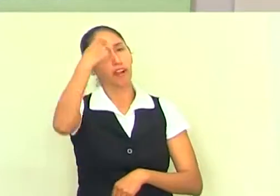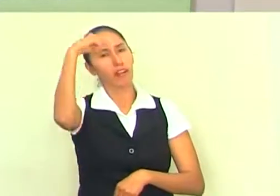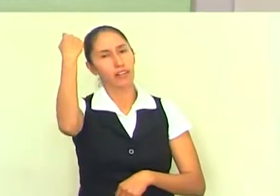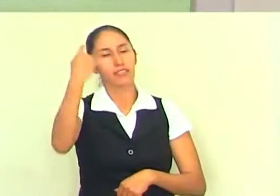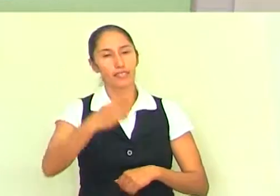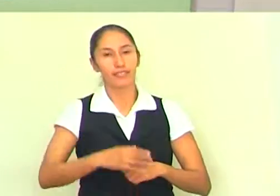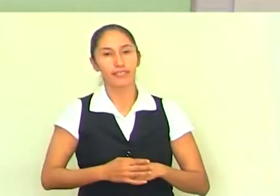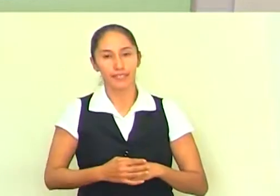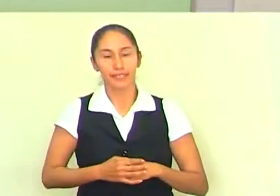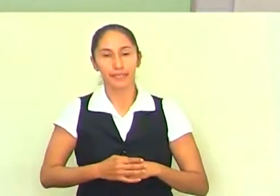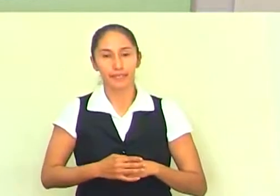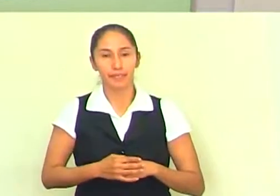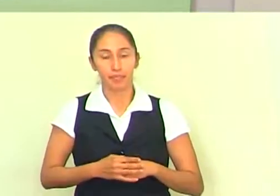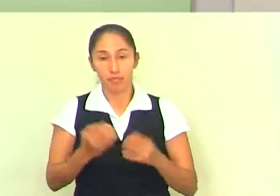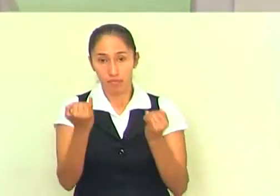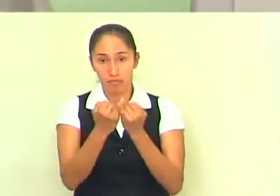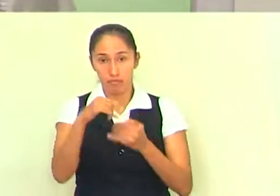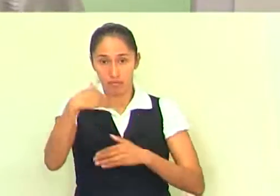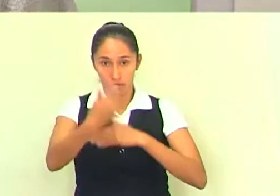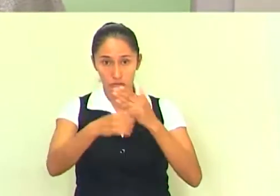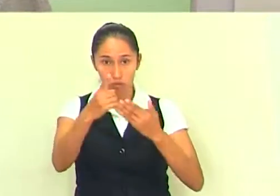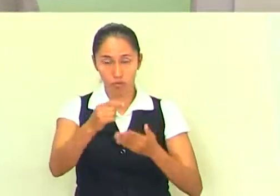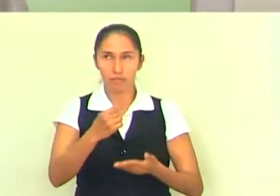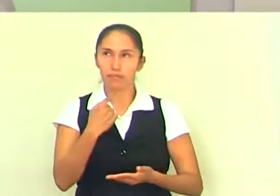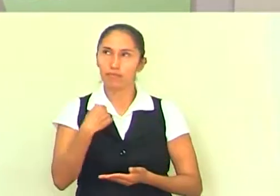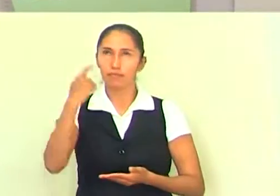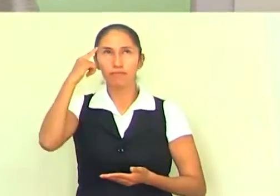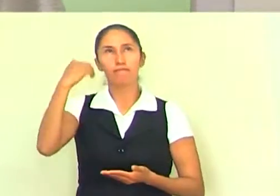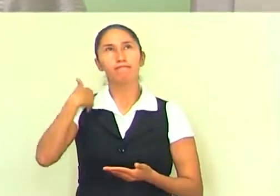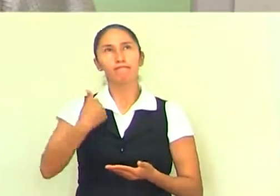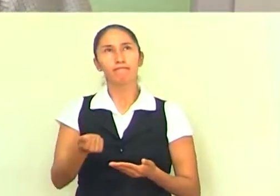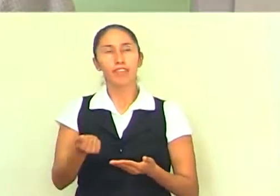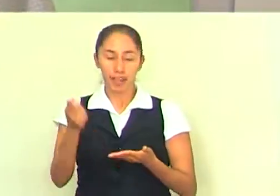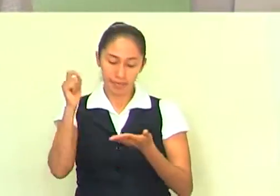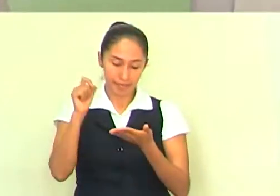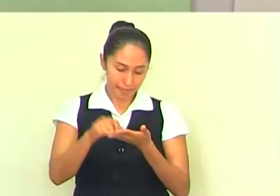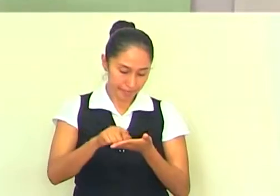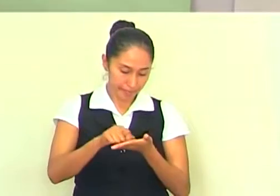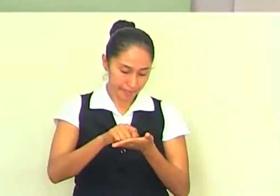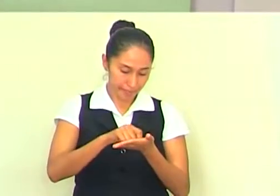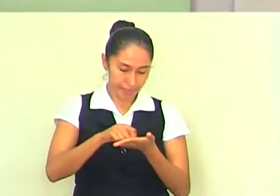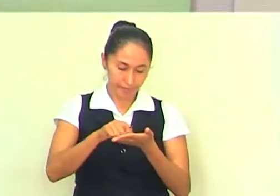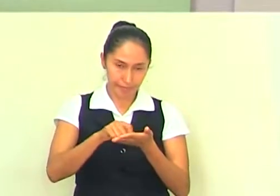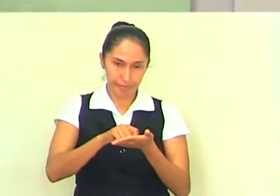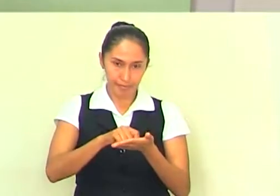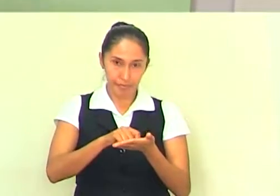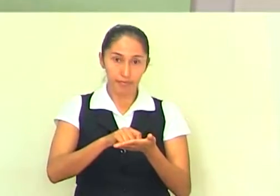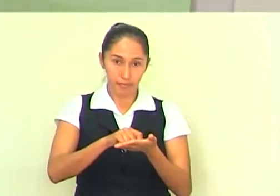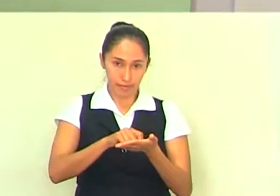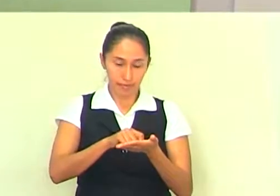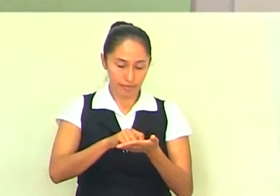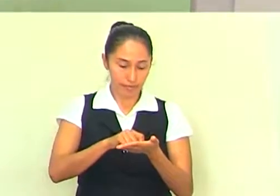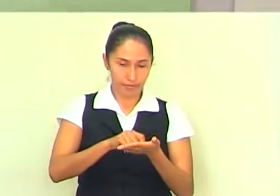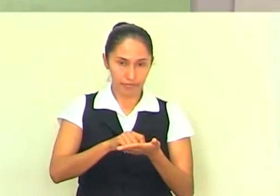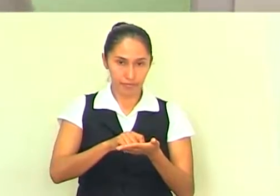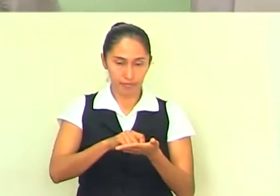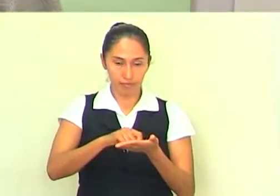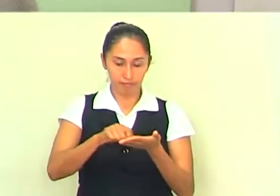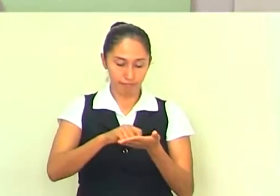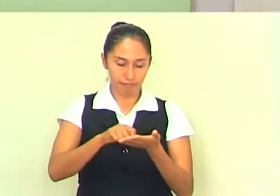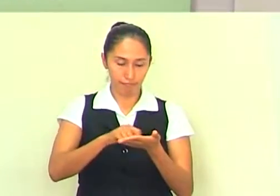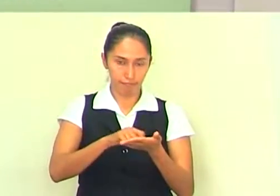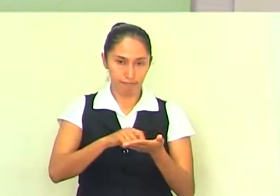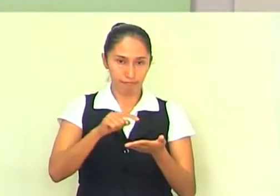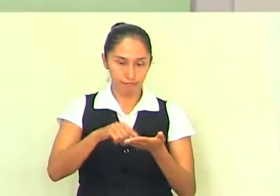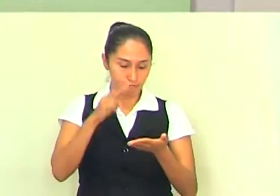también empezar a escribir, comprender, interpretar, para que lo lleves al campo jurídico pero y en